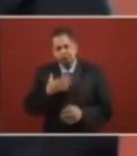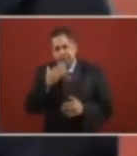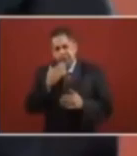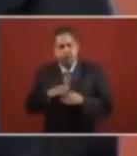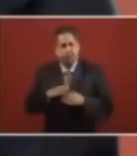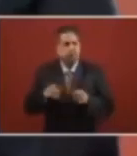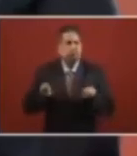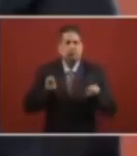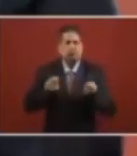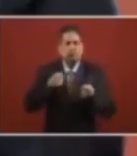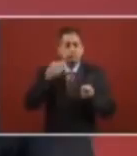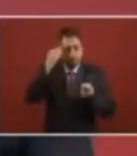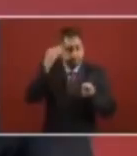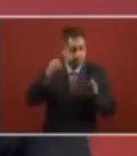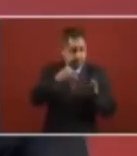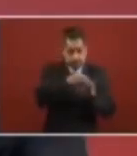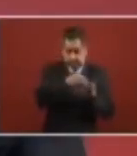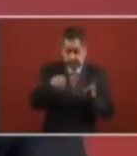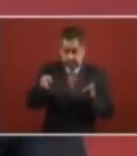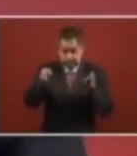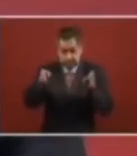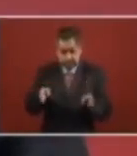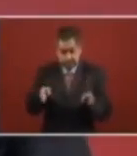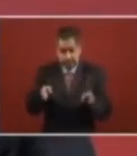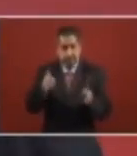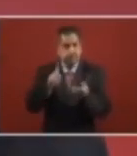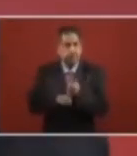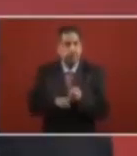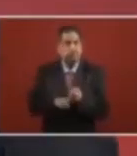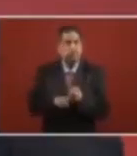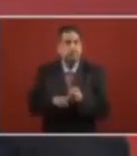gobernar en un tiempo en que